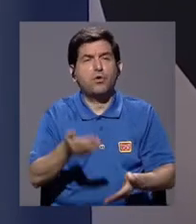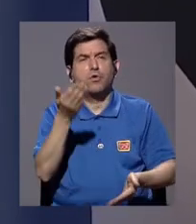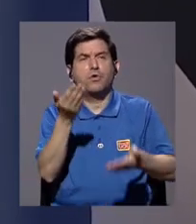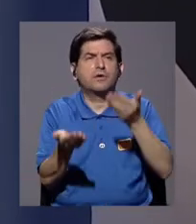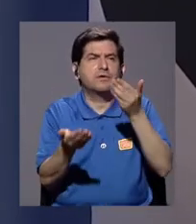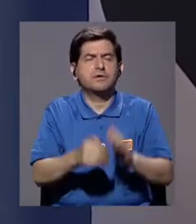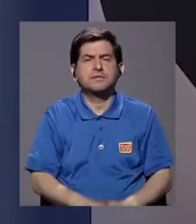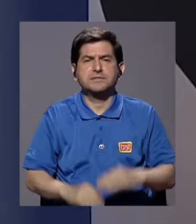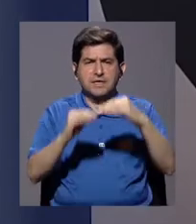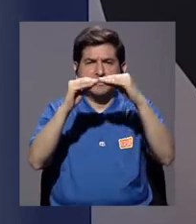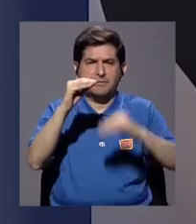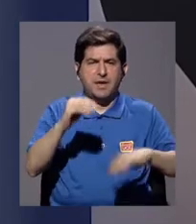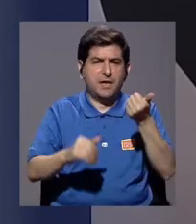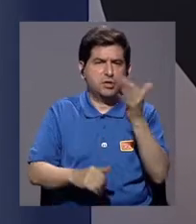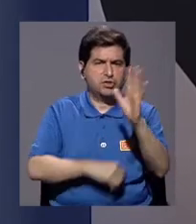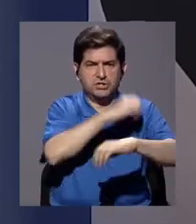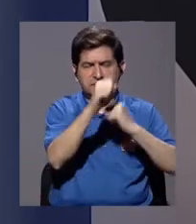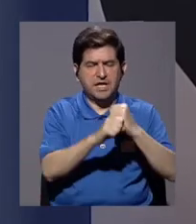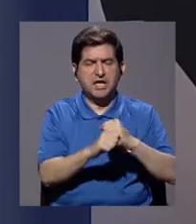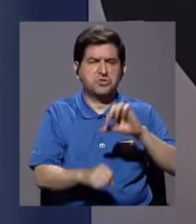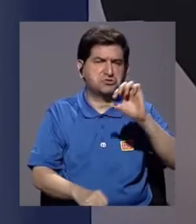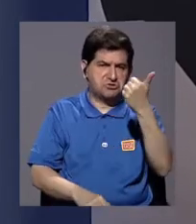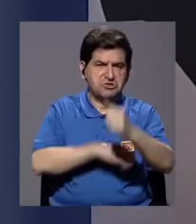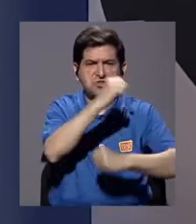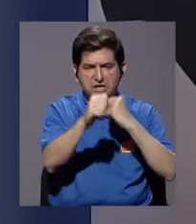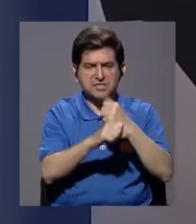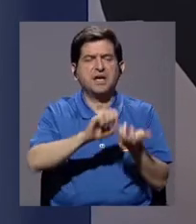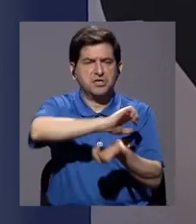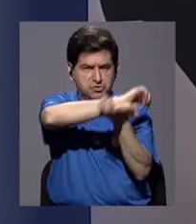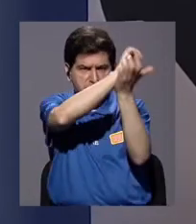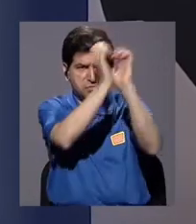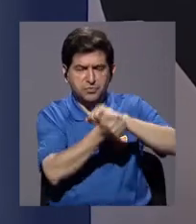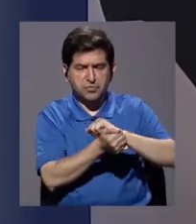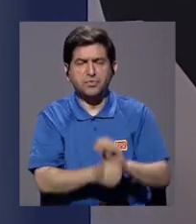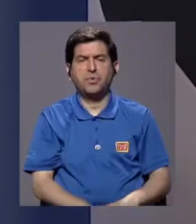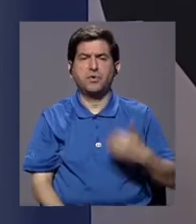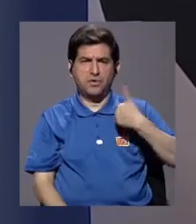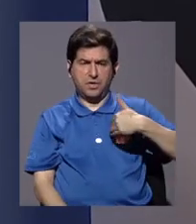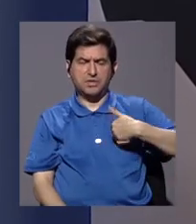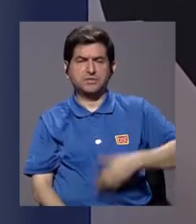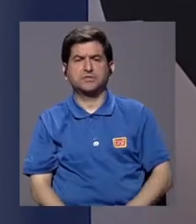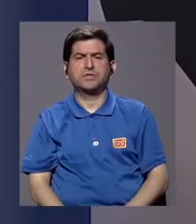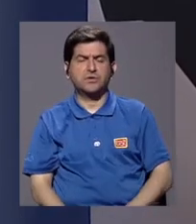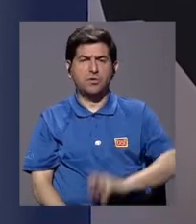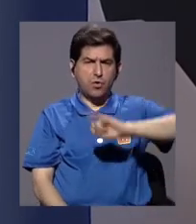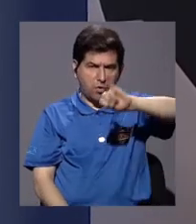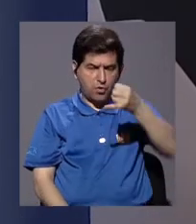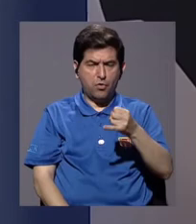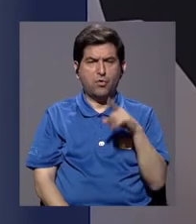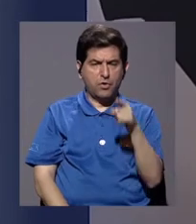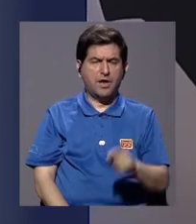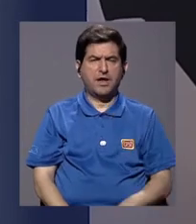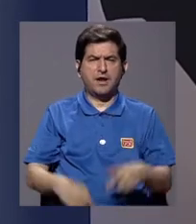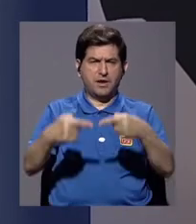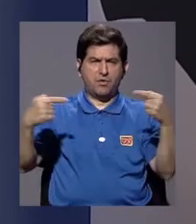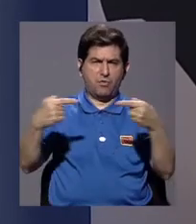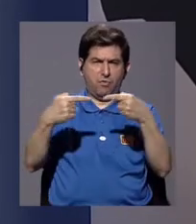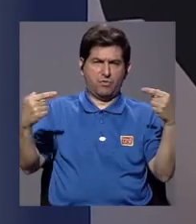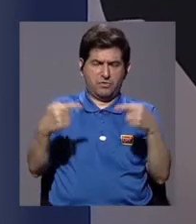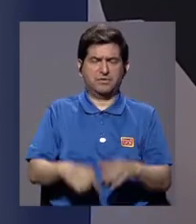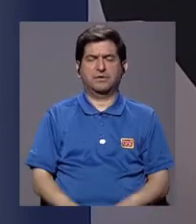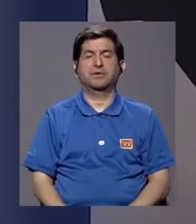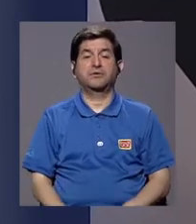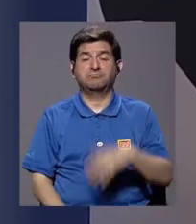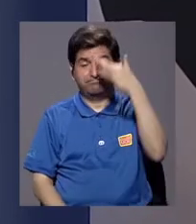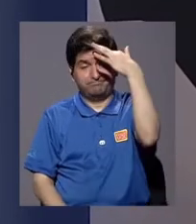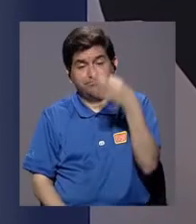a menos de 15 años, en 10 años, lograr una serie de cambios. Y don Jorge, casualmente, fue un fiel opositor al respecto